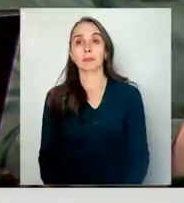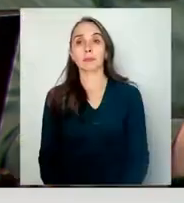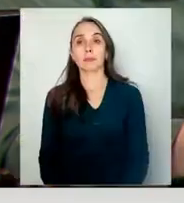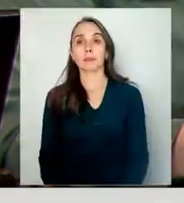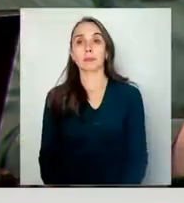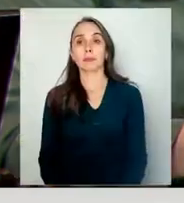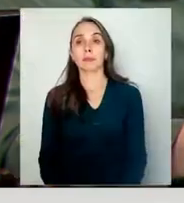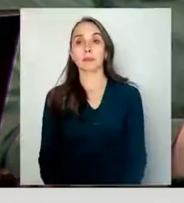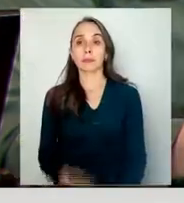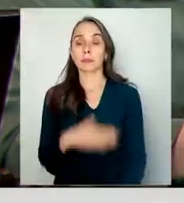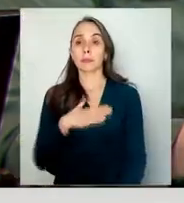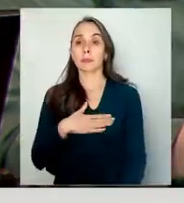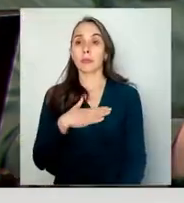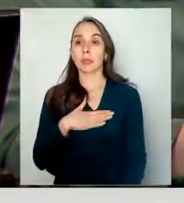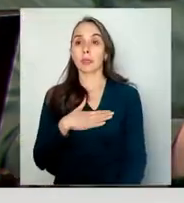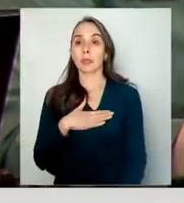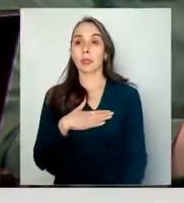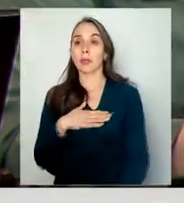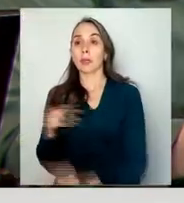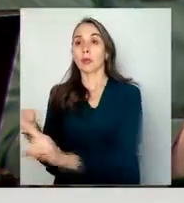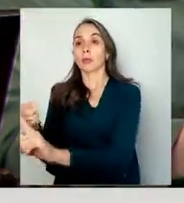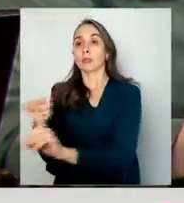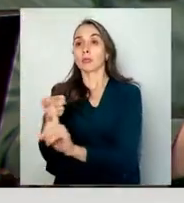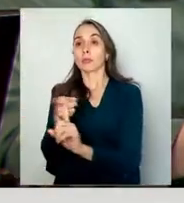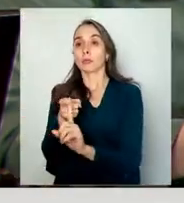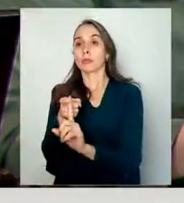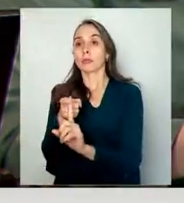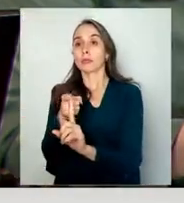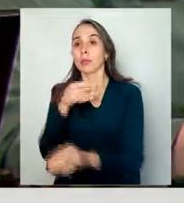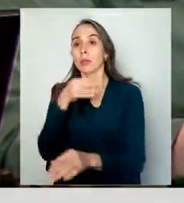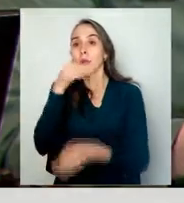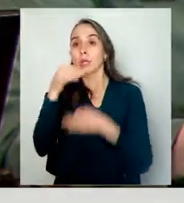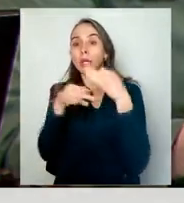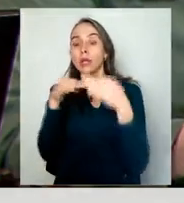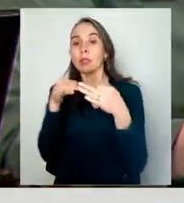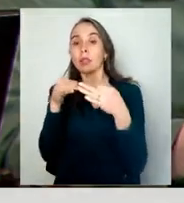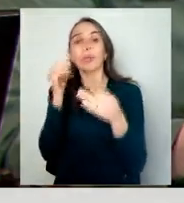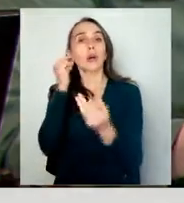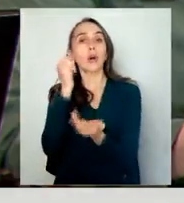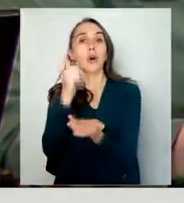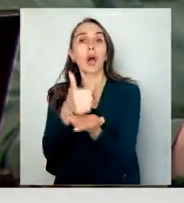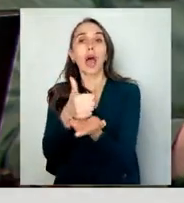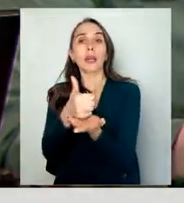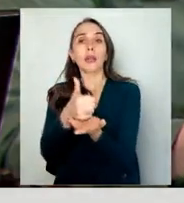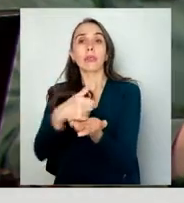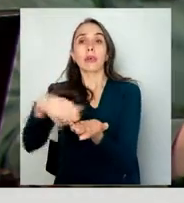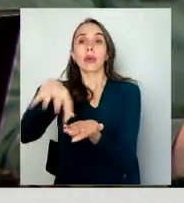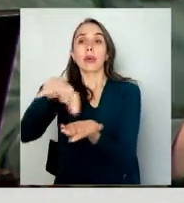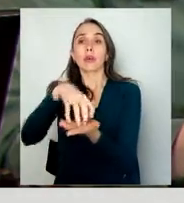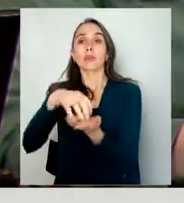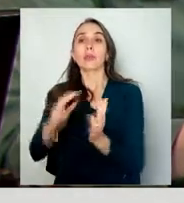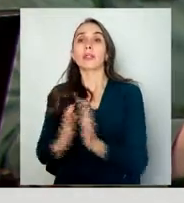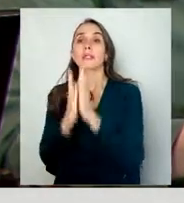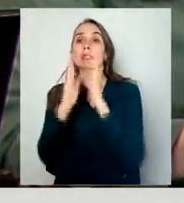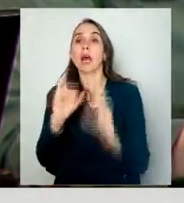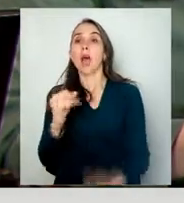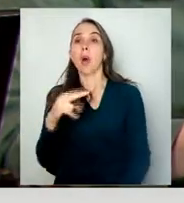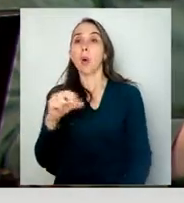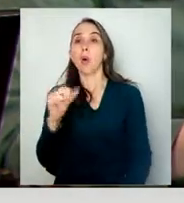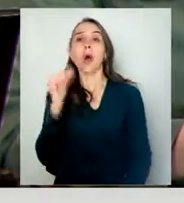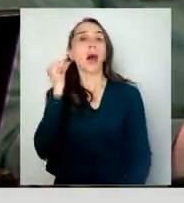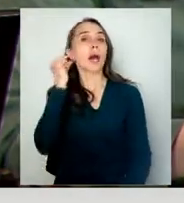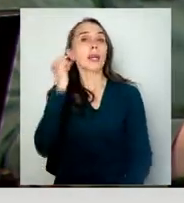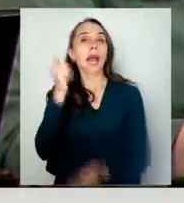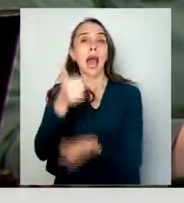hacerme eco de las palabras de la alcaldesa de la comuna de Santa Juana alcaldesa de una comuna de la región